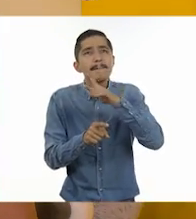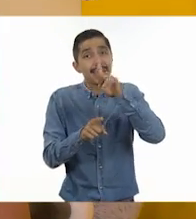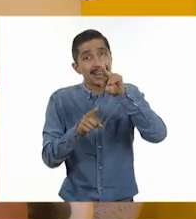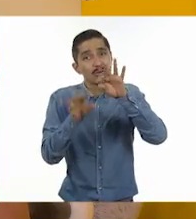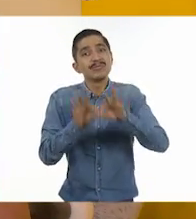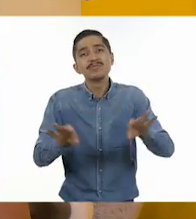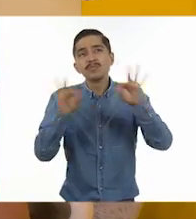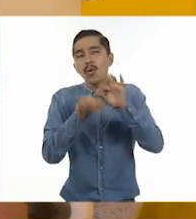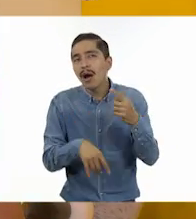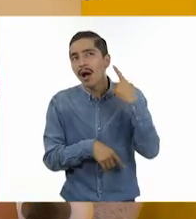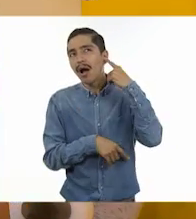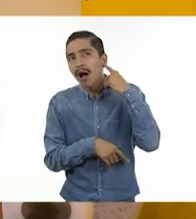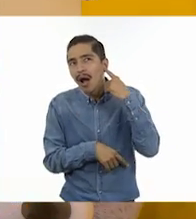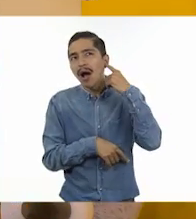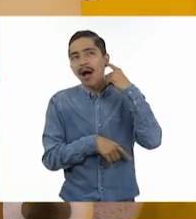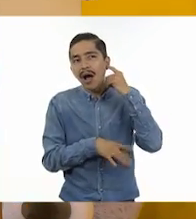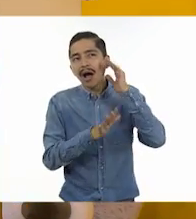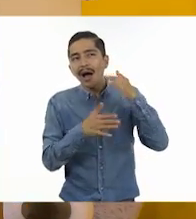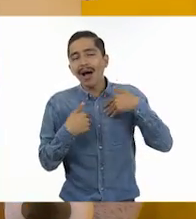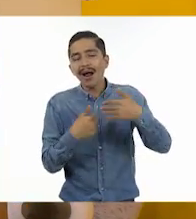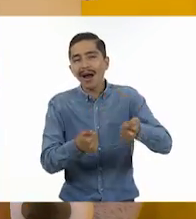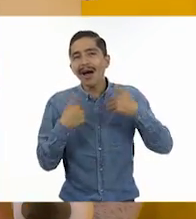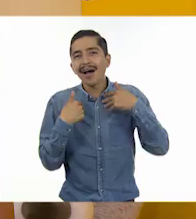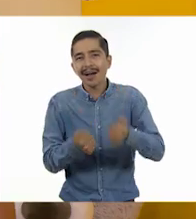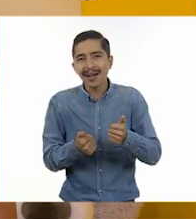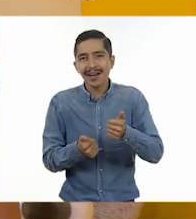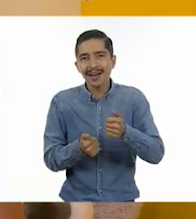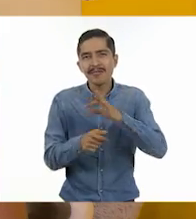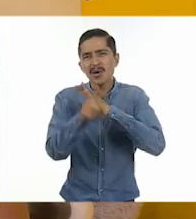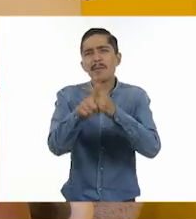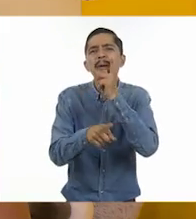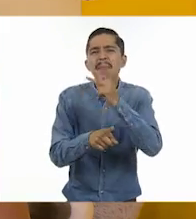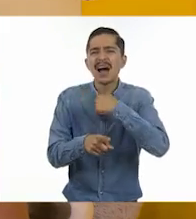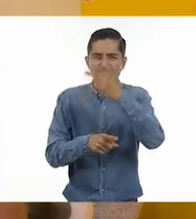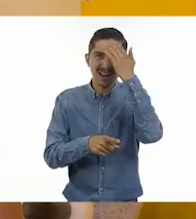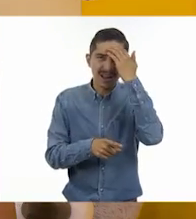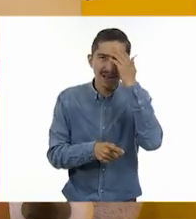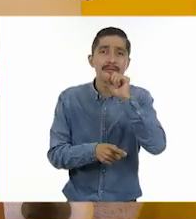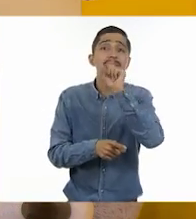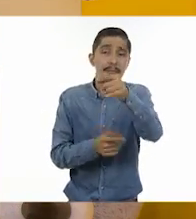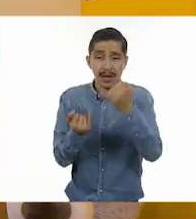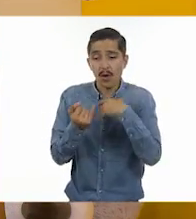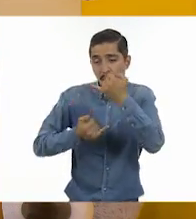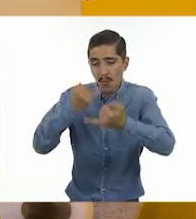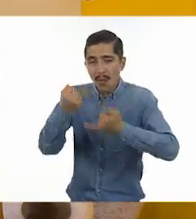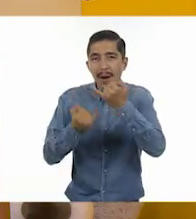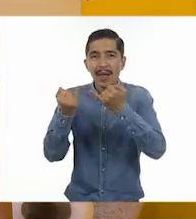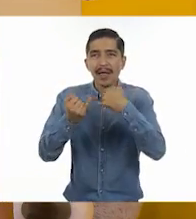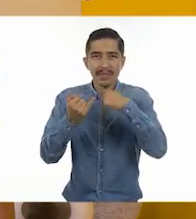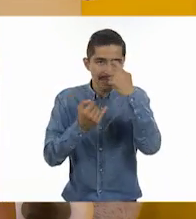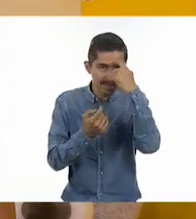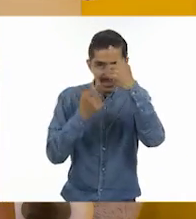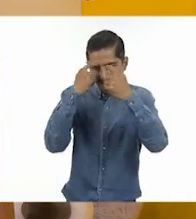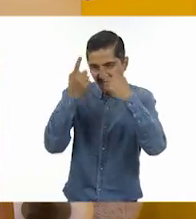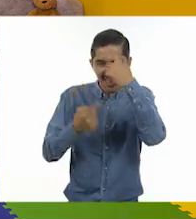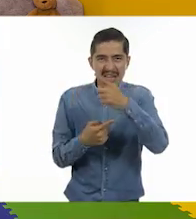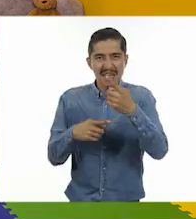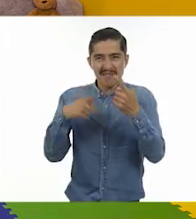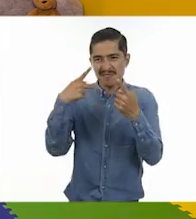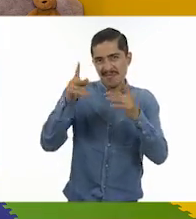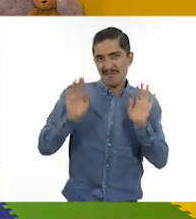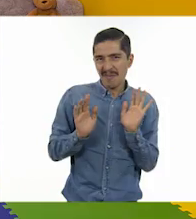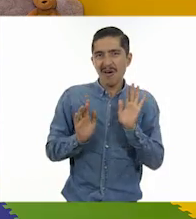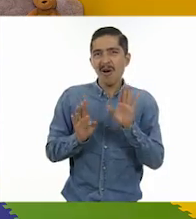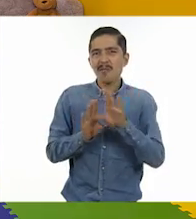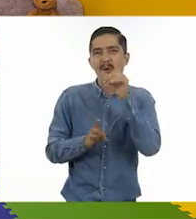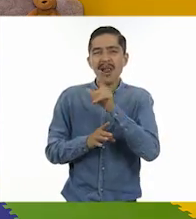Y podemos hablarles con palabras que conocemos, pero también podemos jugar a inventar nuestro propio lenguaje. Eso